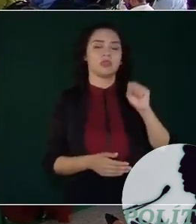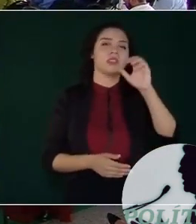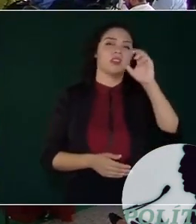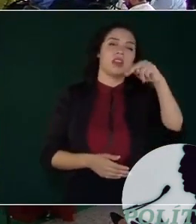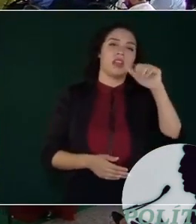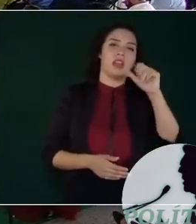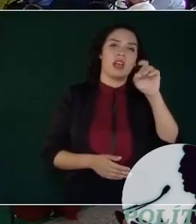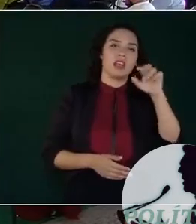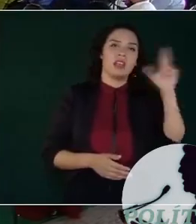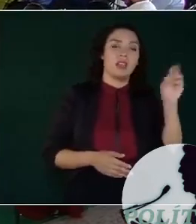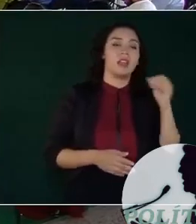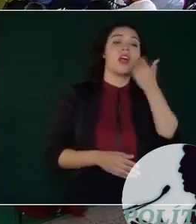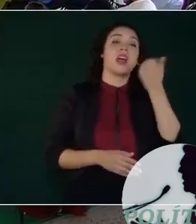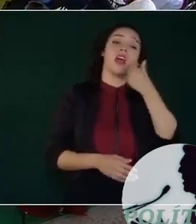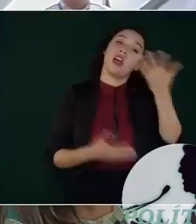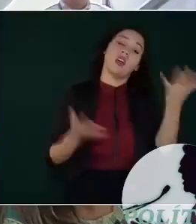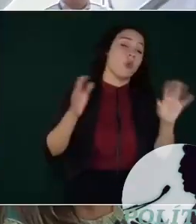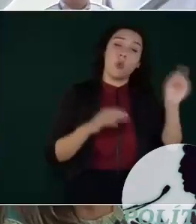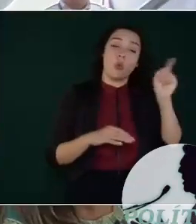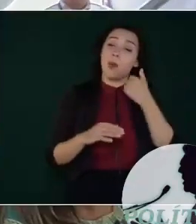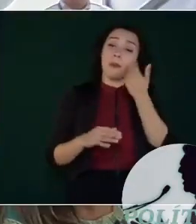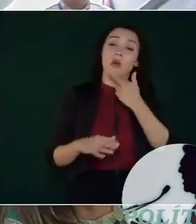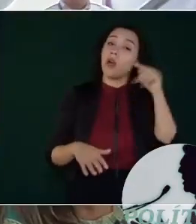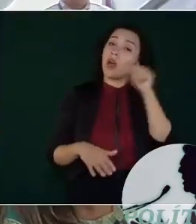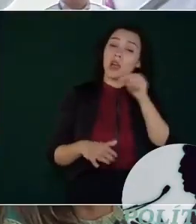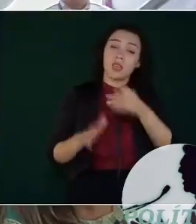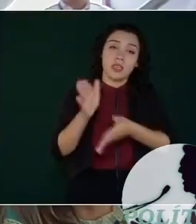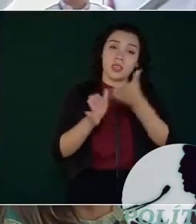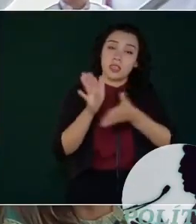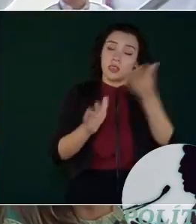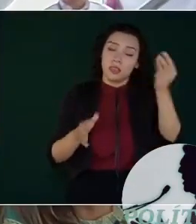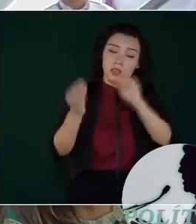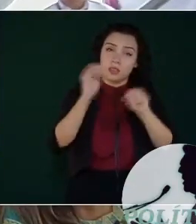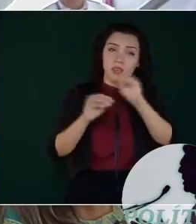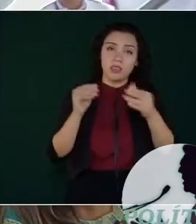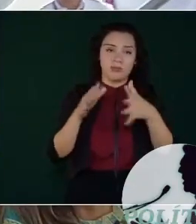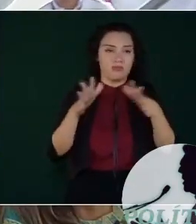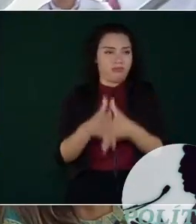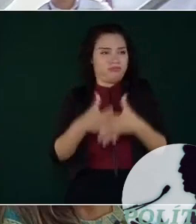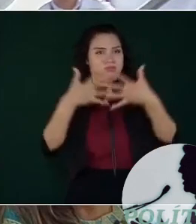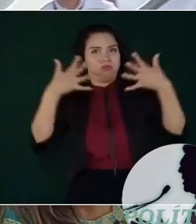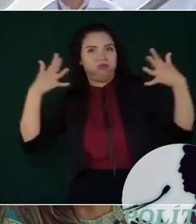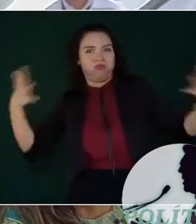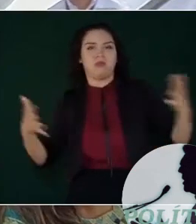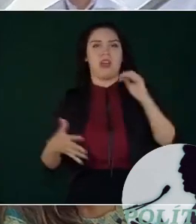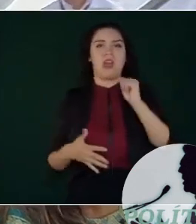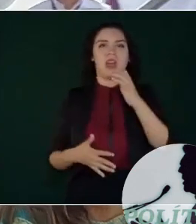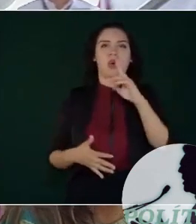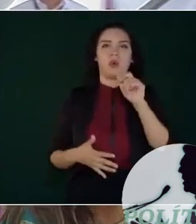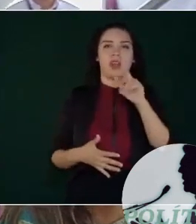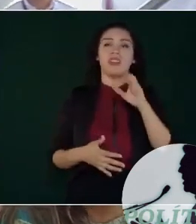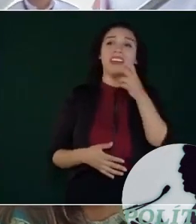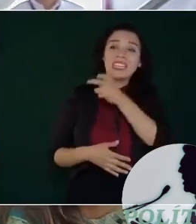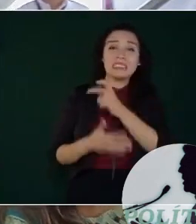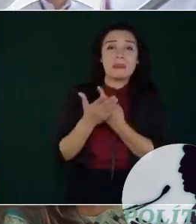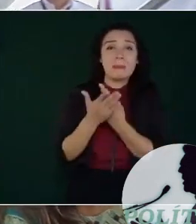señor gobernador. Sin embargo, ya hay una inquietud de la ciudad en el que no se proteja el manglar que